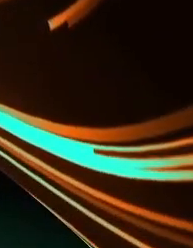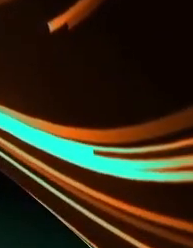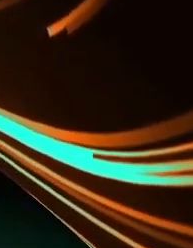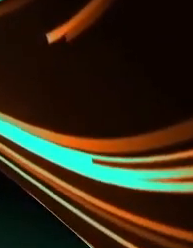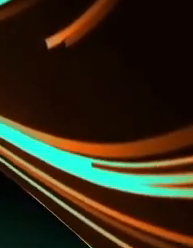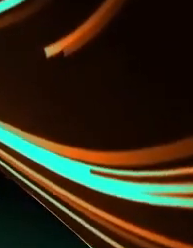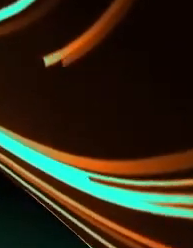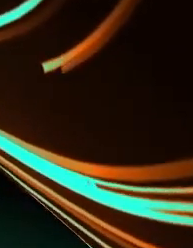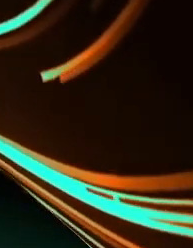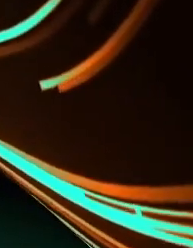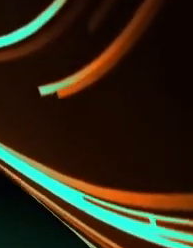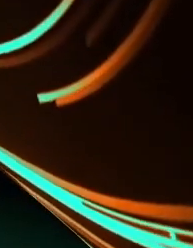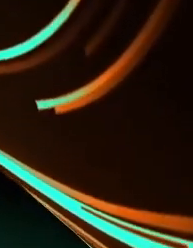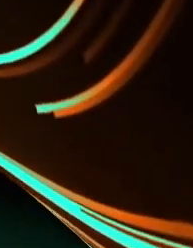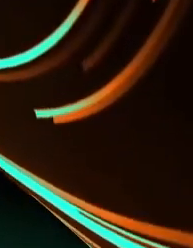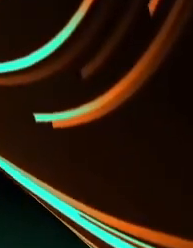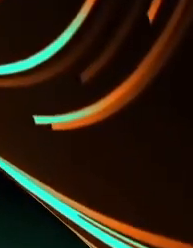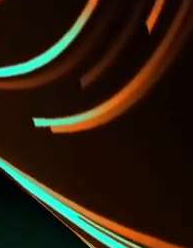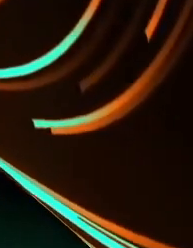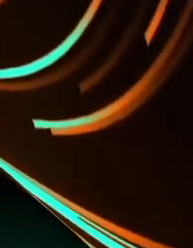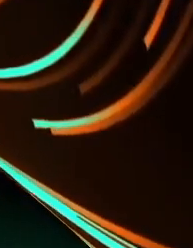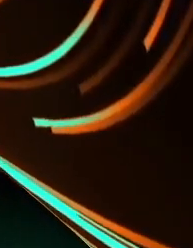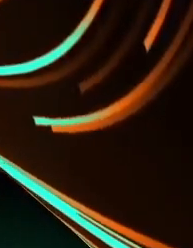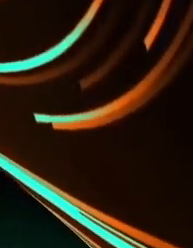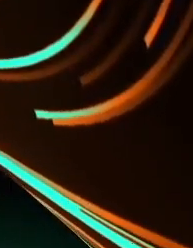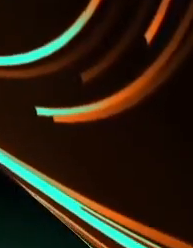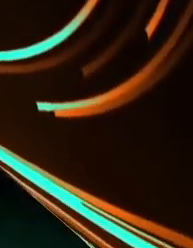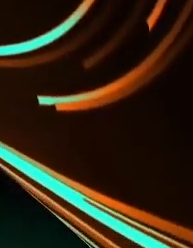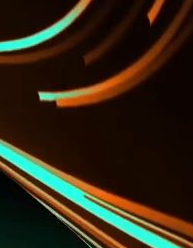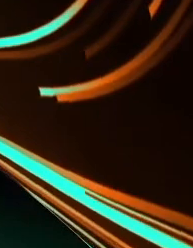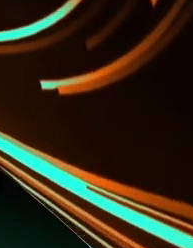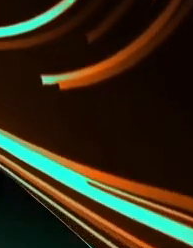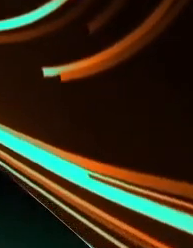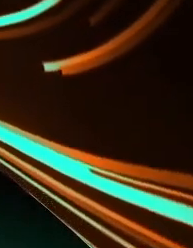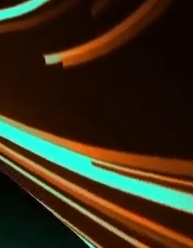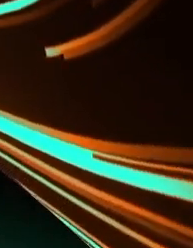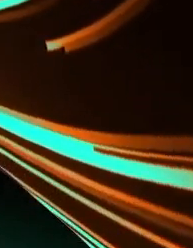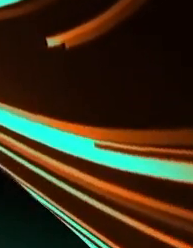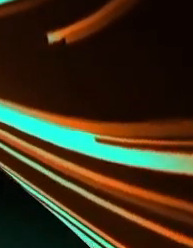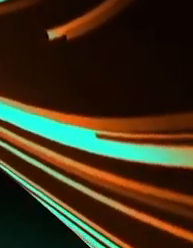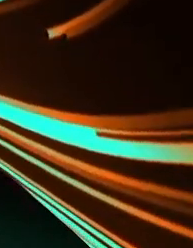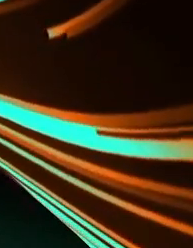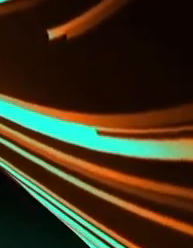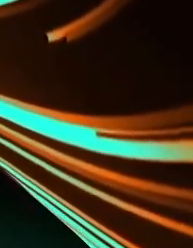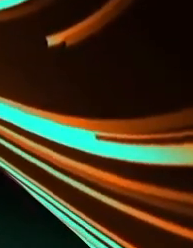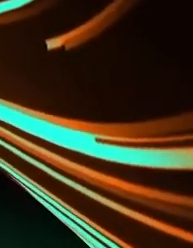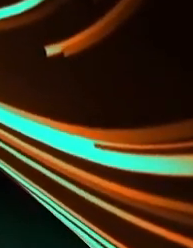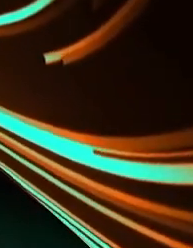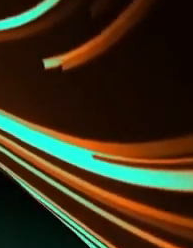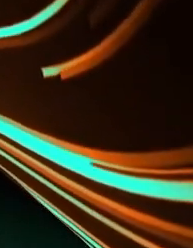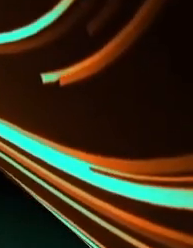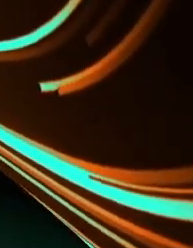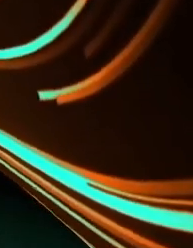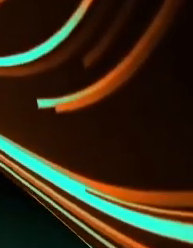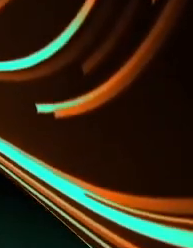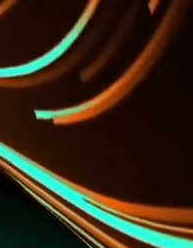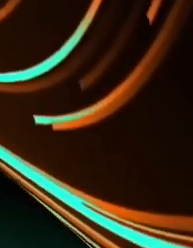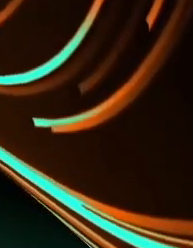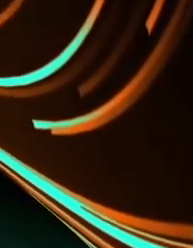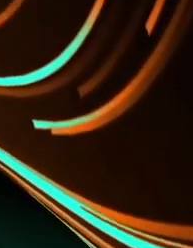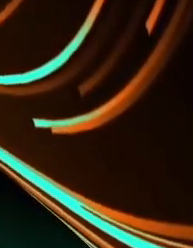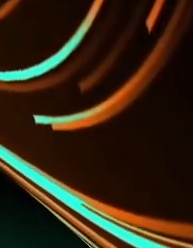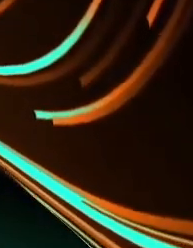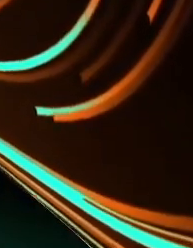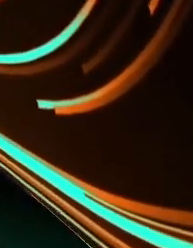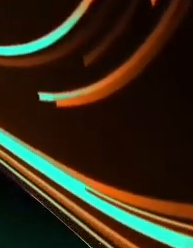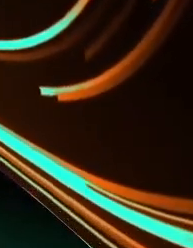suelen ser bajo el mar, menos 20 a 20 metros de profundidad, 15 metros, va a depender un